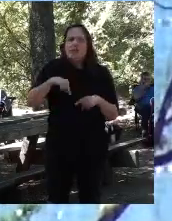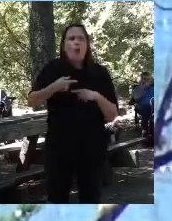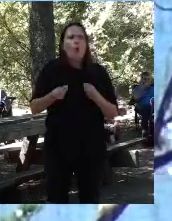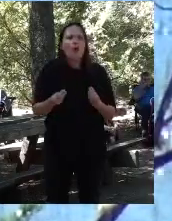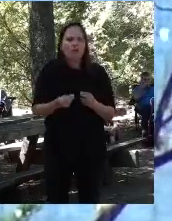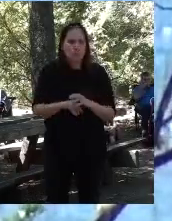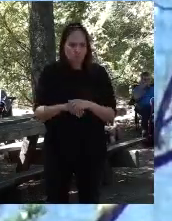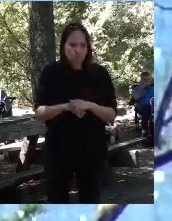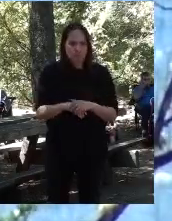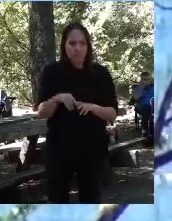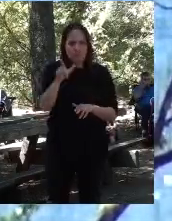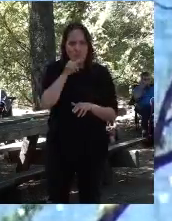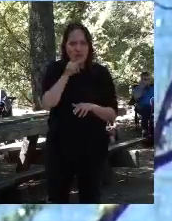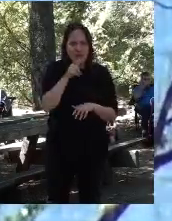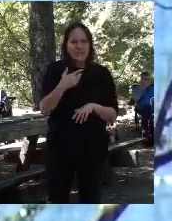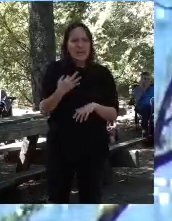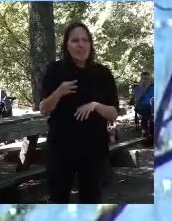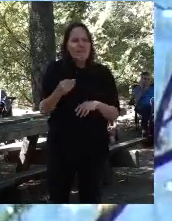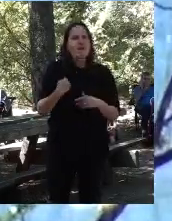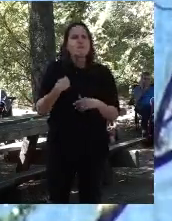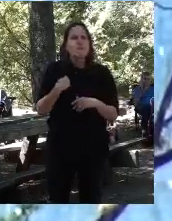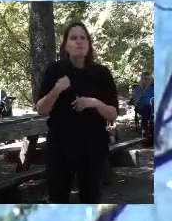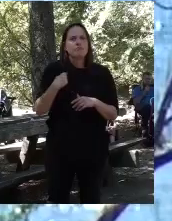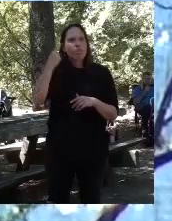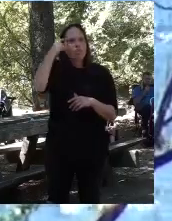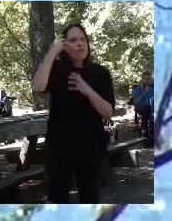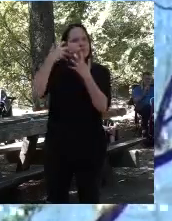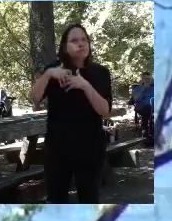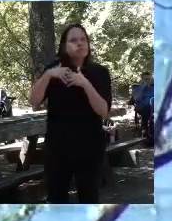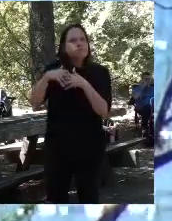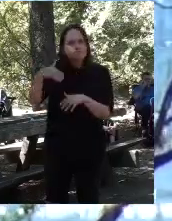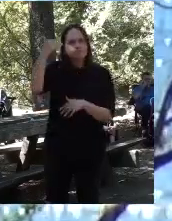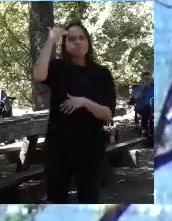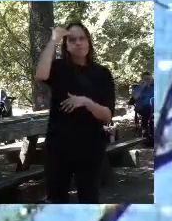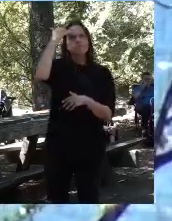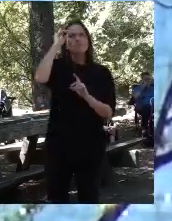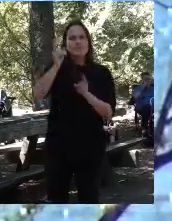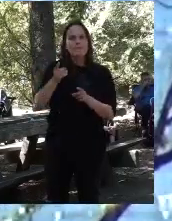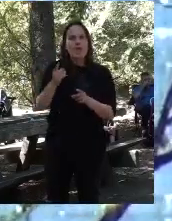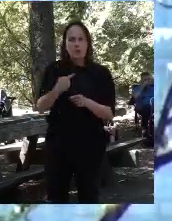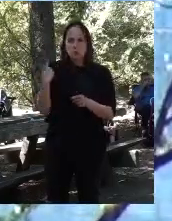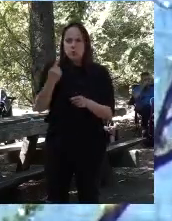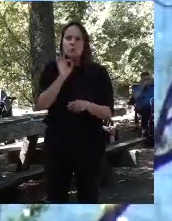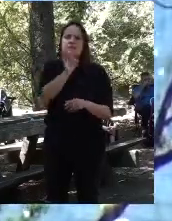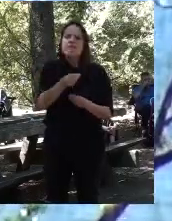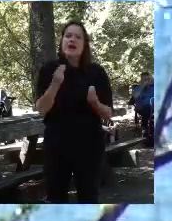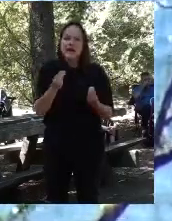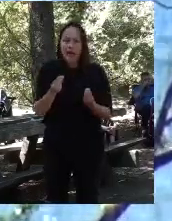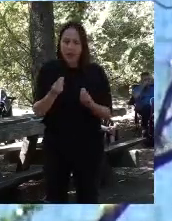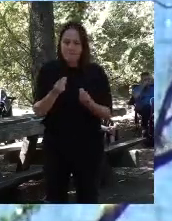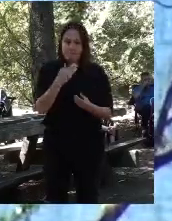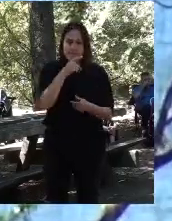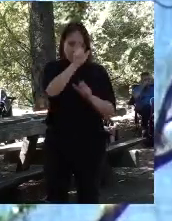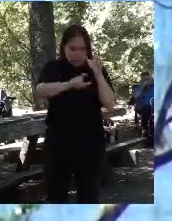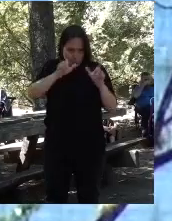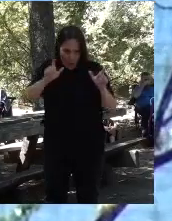creo que tenemos que ser conscientes de lo que está en juego y como humanidad hacer todo lo que haga falta para